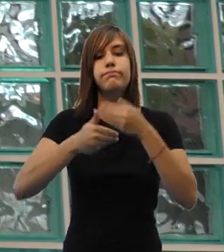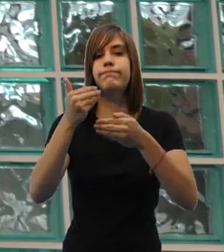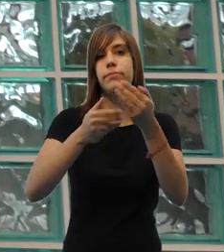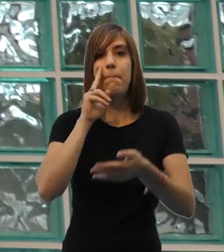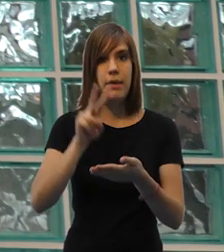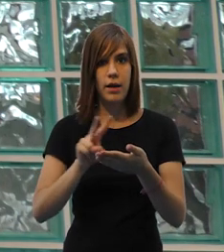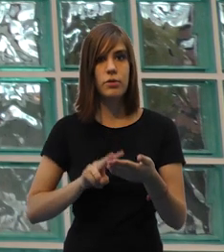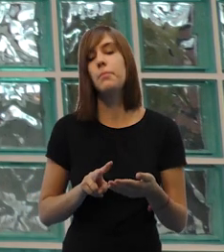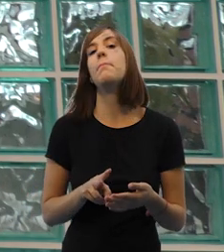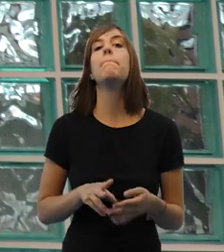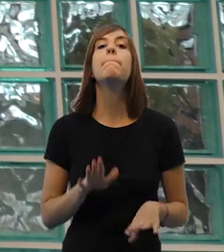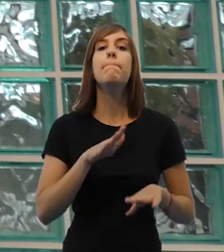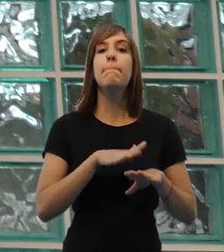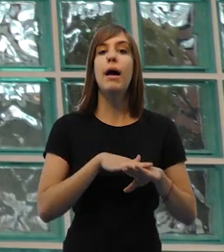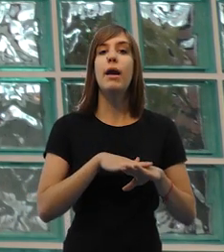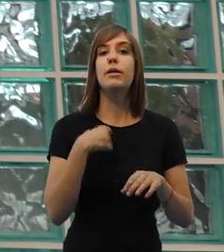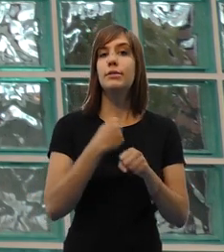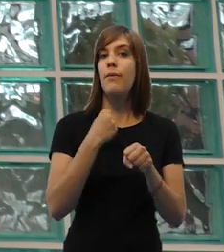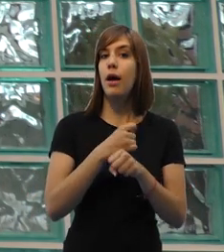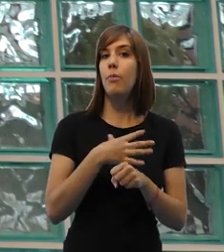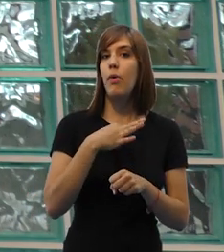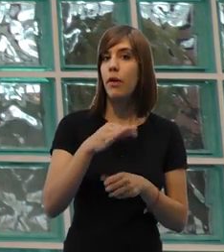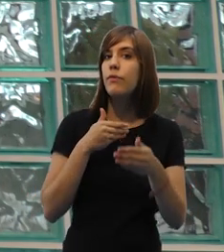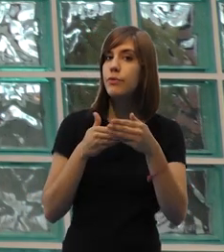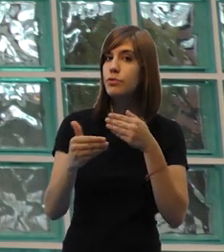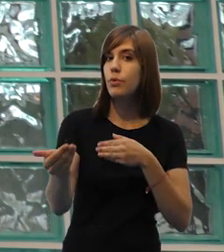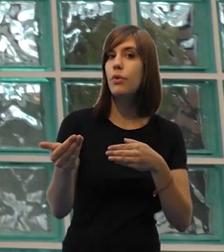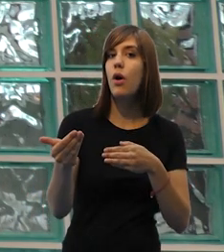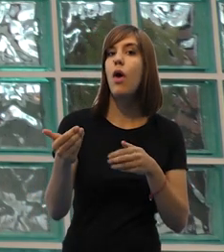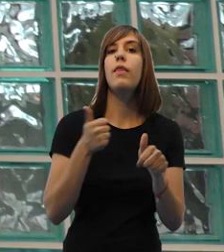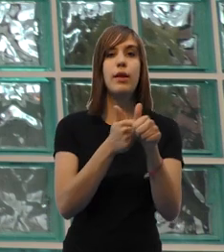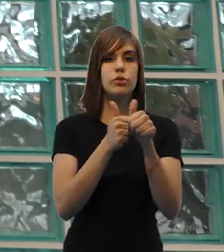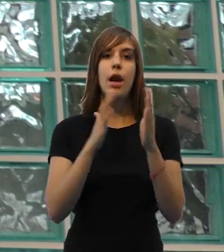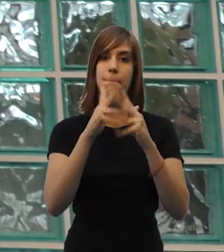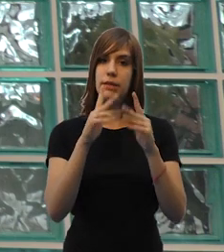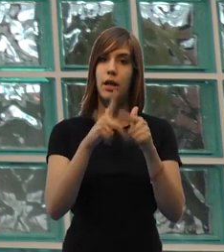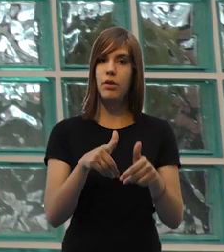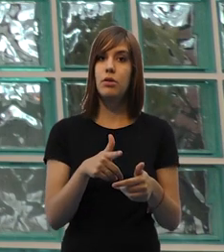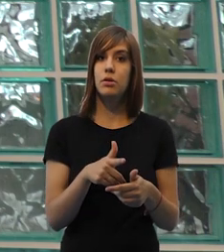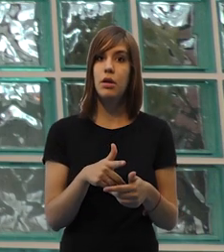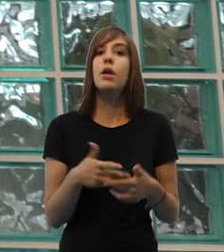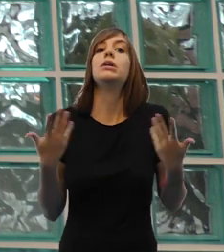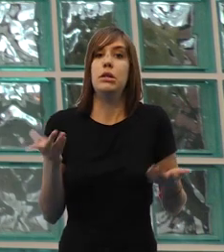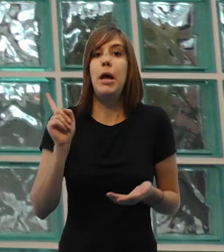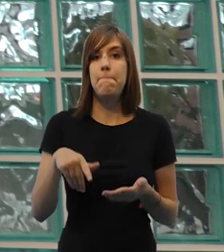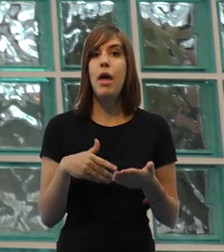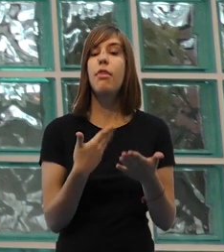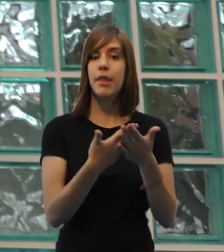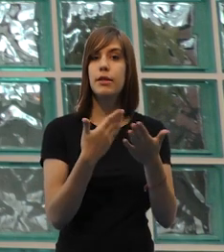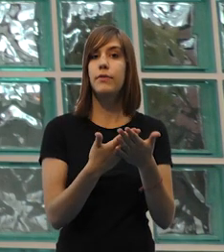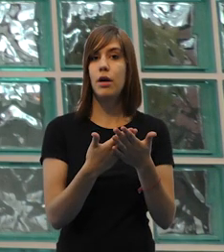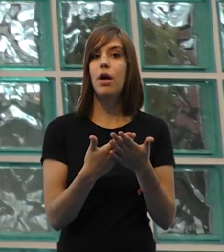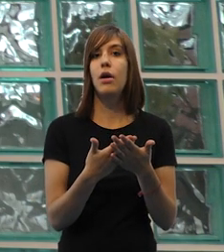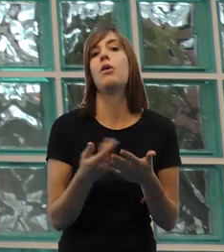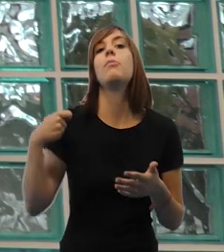Para poder trabajar en un futuro de ser administrativo. Y para tener un certificado